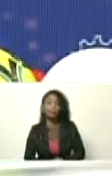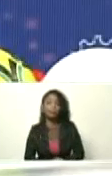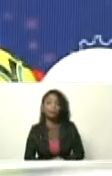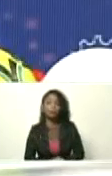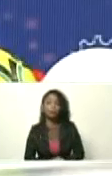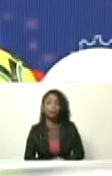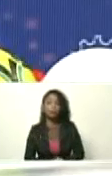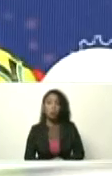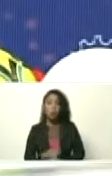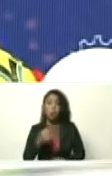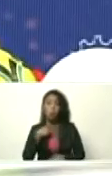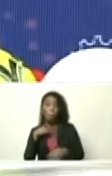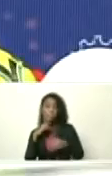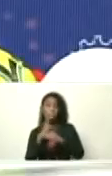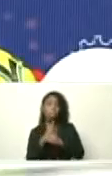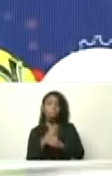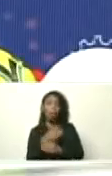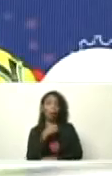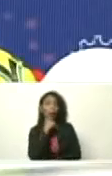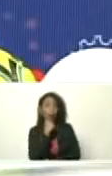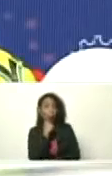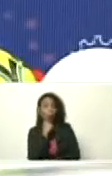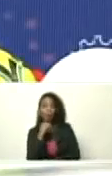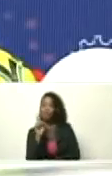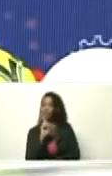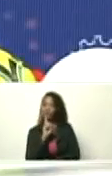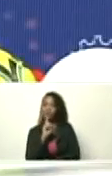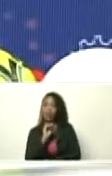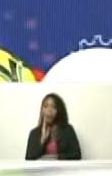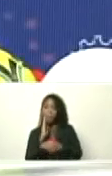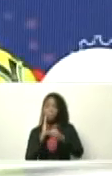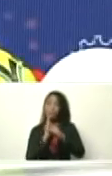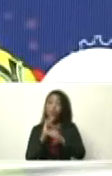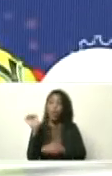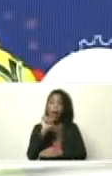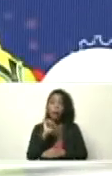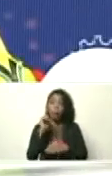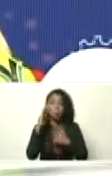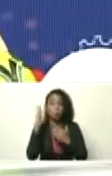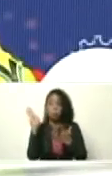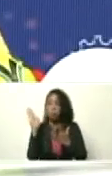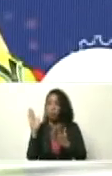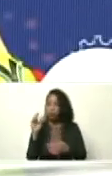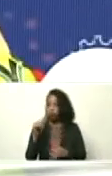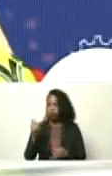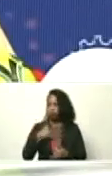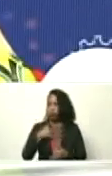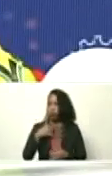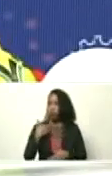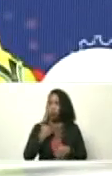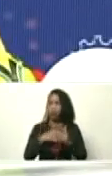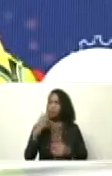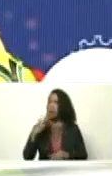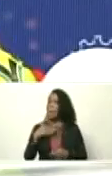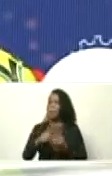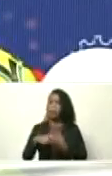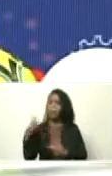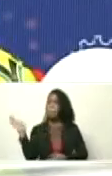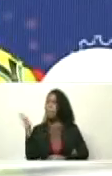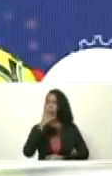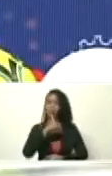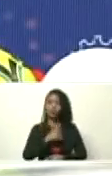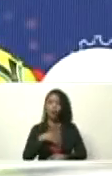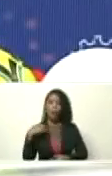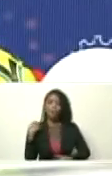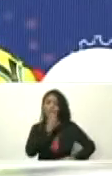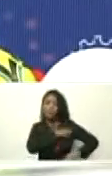Yo no me quedo varado. Se me varó el carro, no sé. Yo hoy mismo salí, Silvia, vente. Nos fuimos, Silvia agarró un